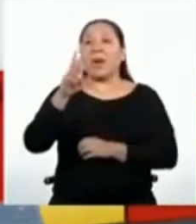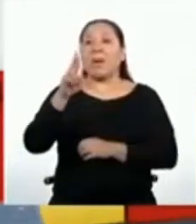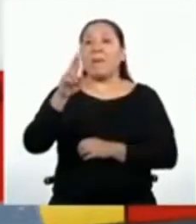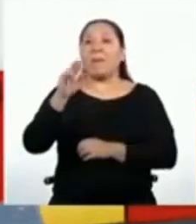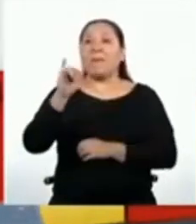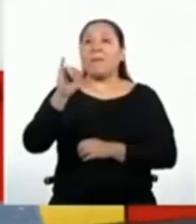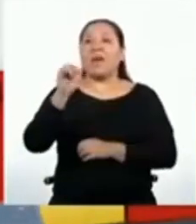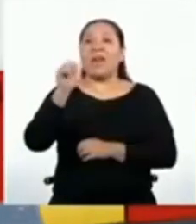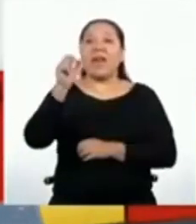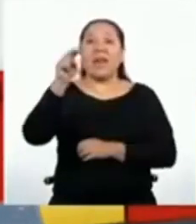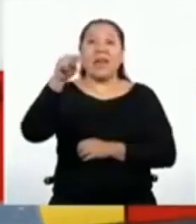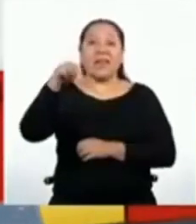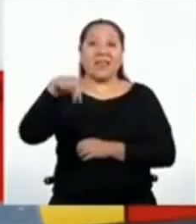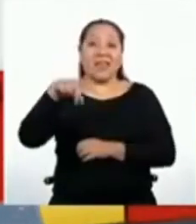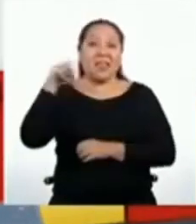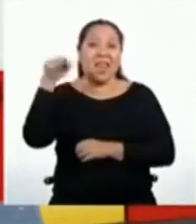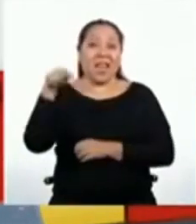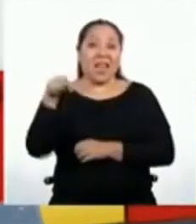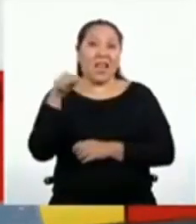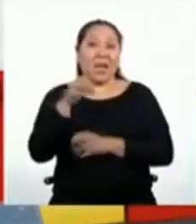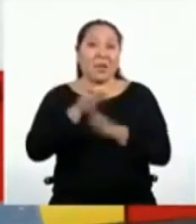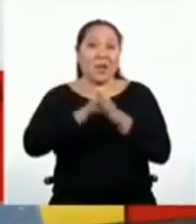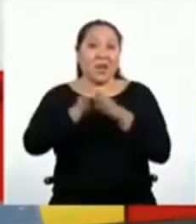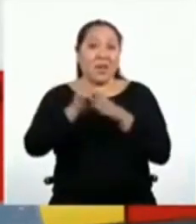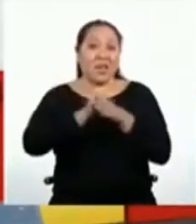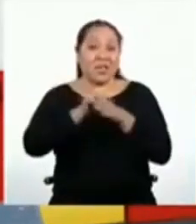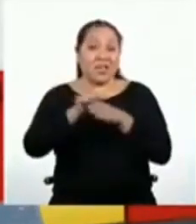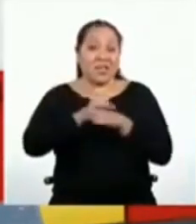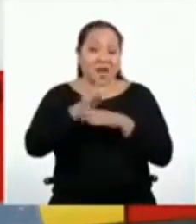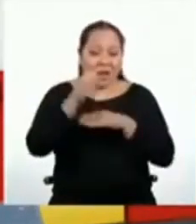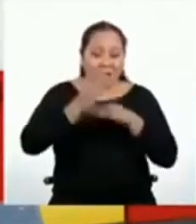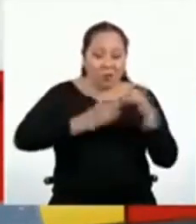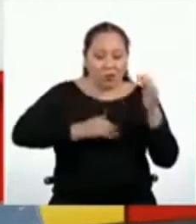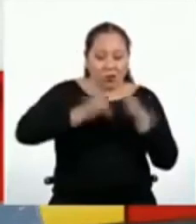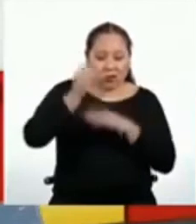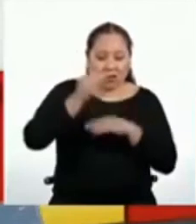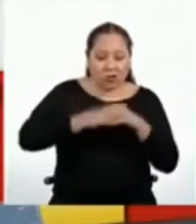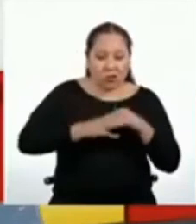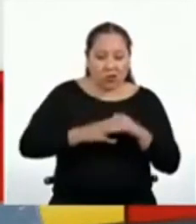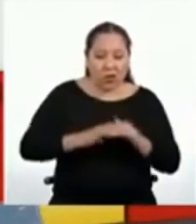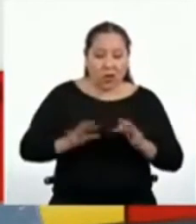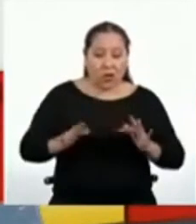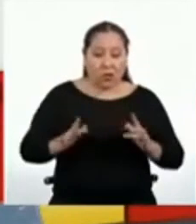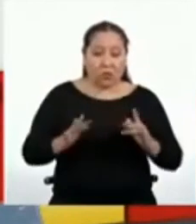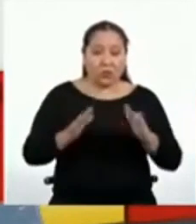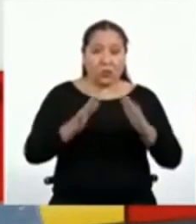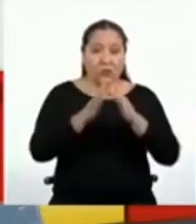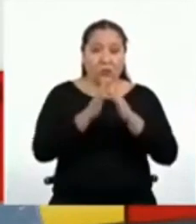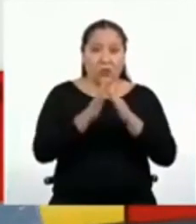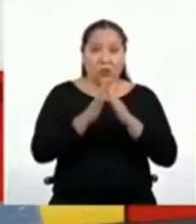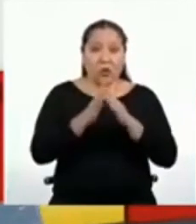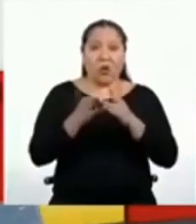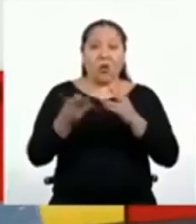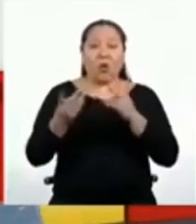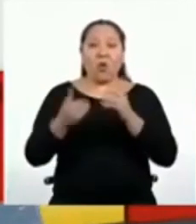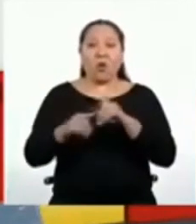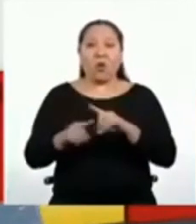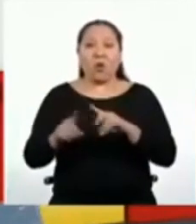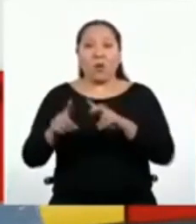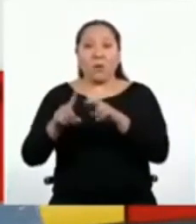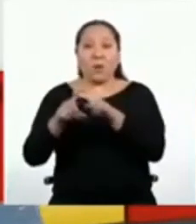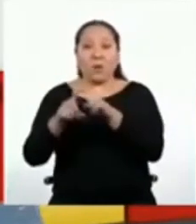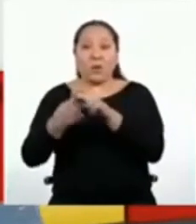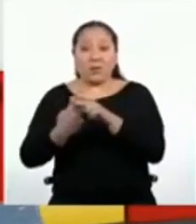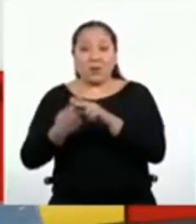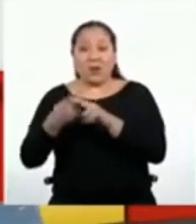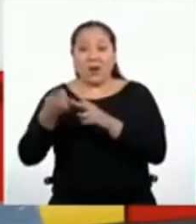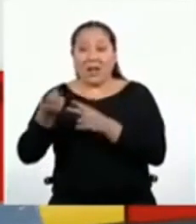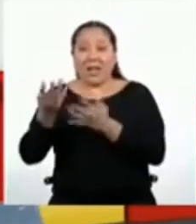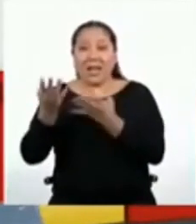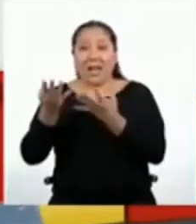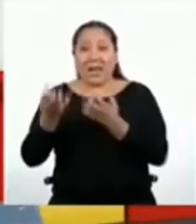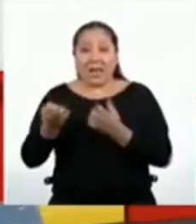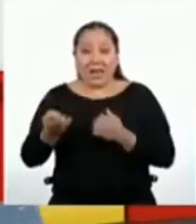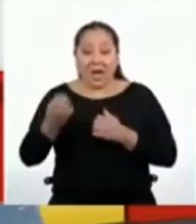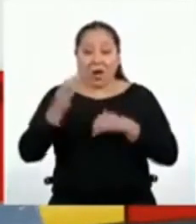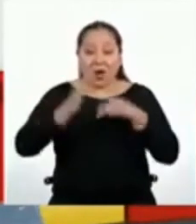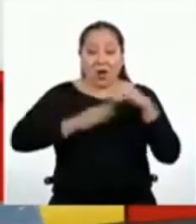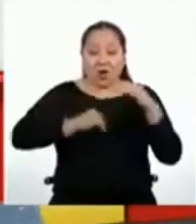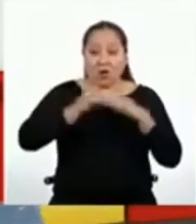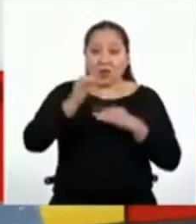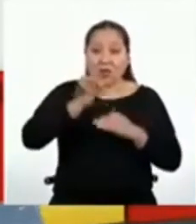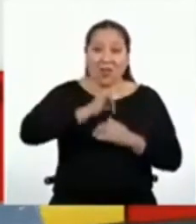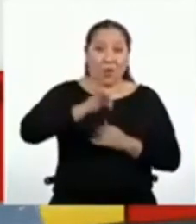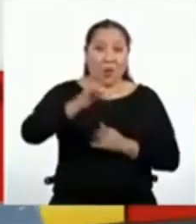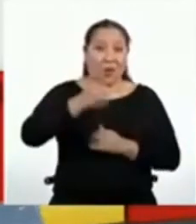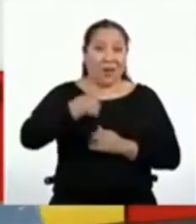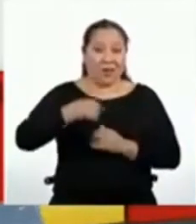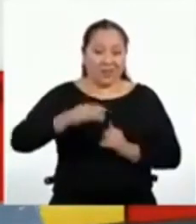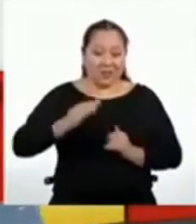adolescente, practicaba mucho construyendo castillos. En sus inicios, quiso construir un castillo al igual que nosotros lo